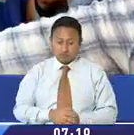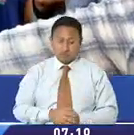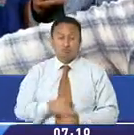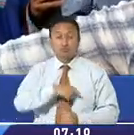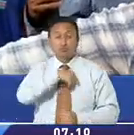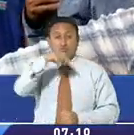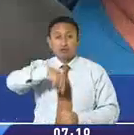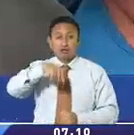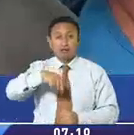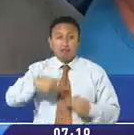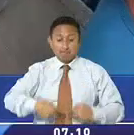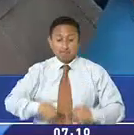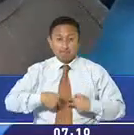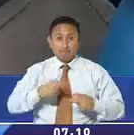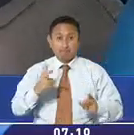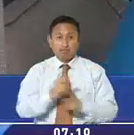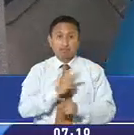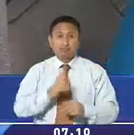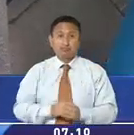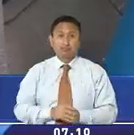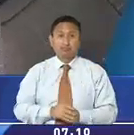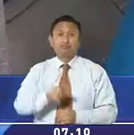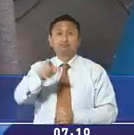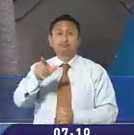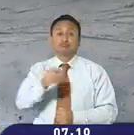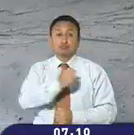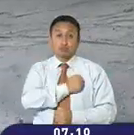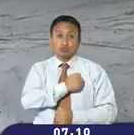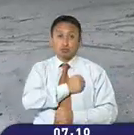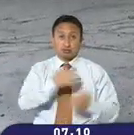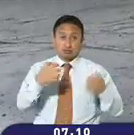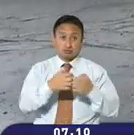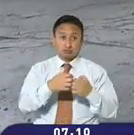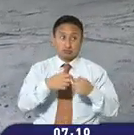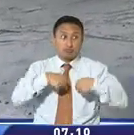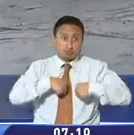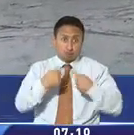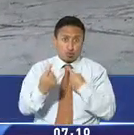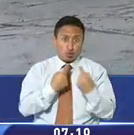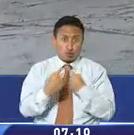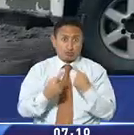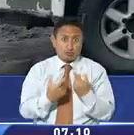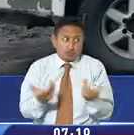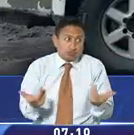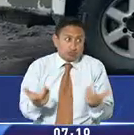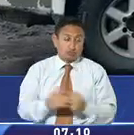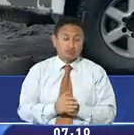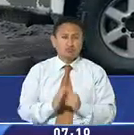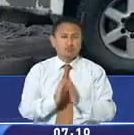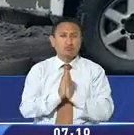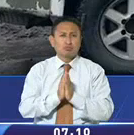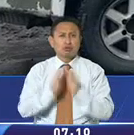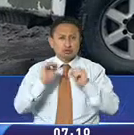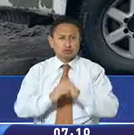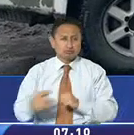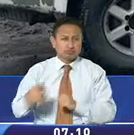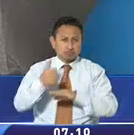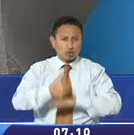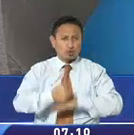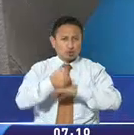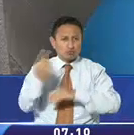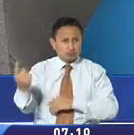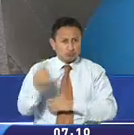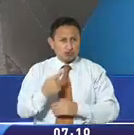la vida. La vocera del propietario de las máquinas dice que están abiertos a conversar y para ello pide la mediación de autoridades.